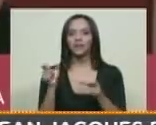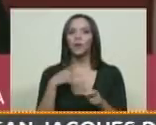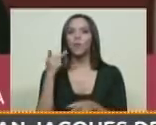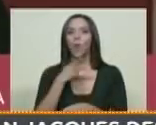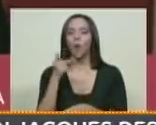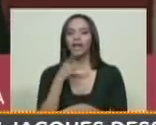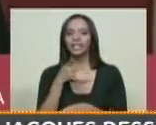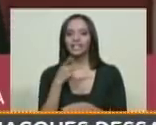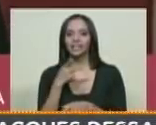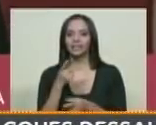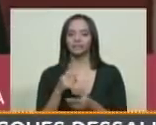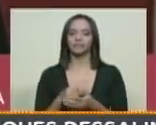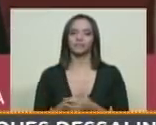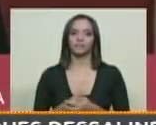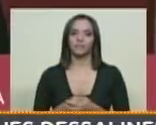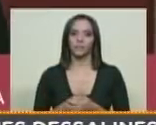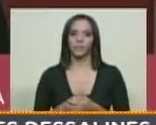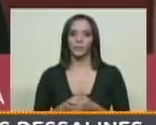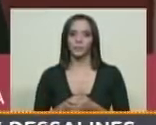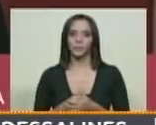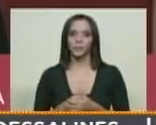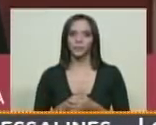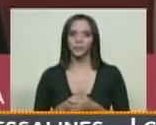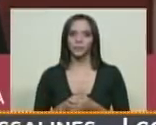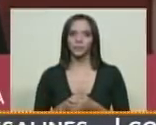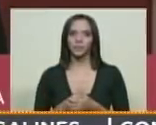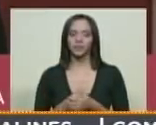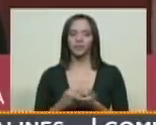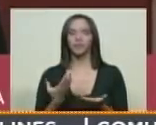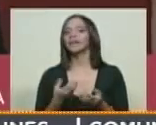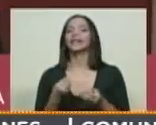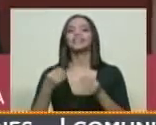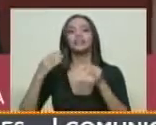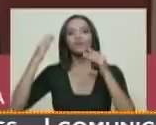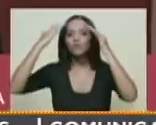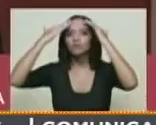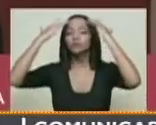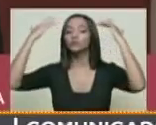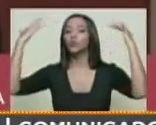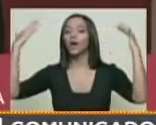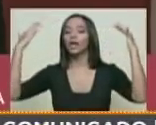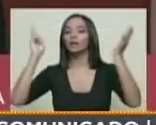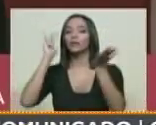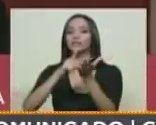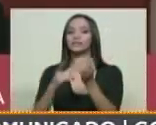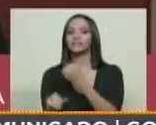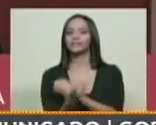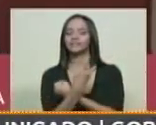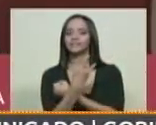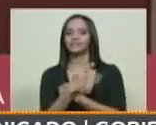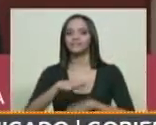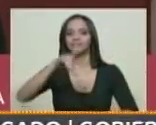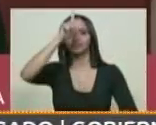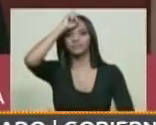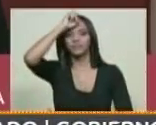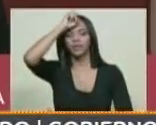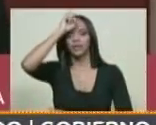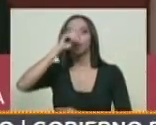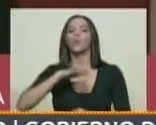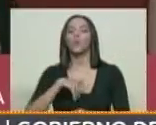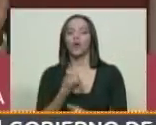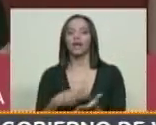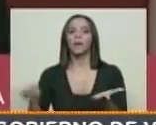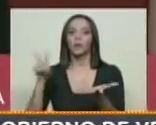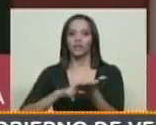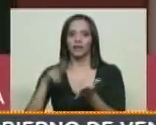en la región para que se fueran con un sueño que no se les cumplió, pues también puedan regresar a